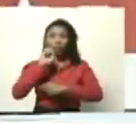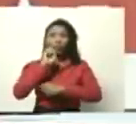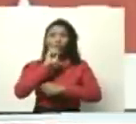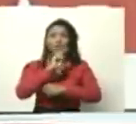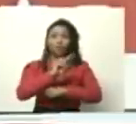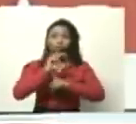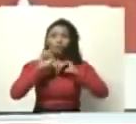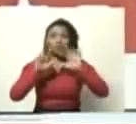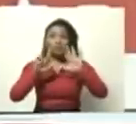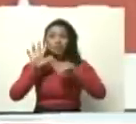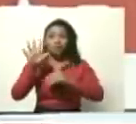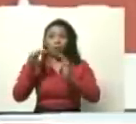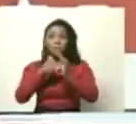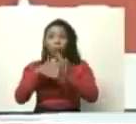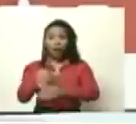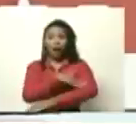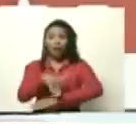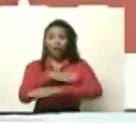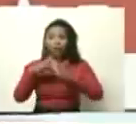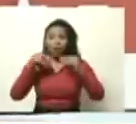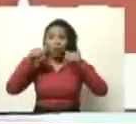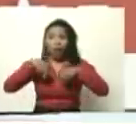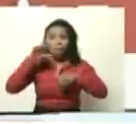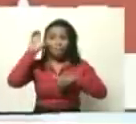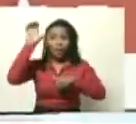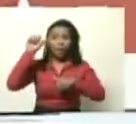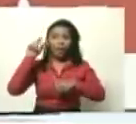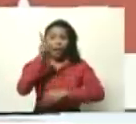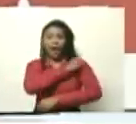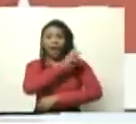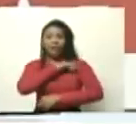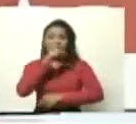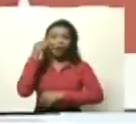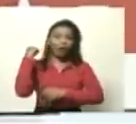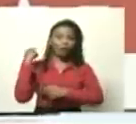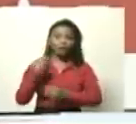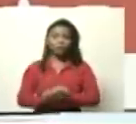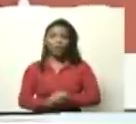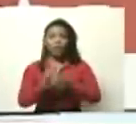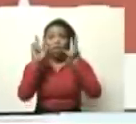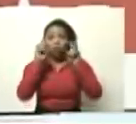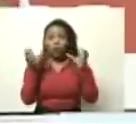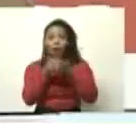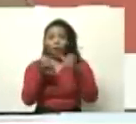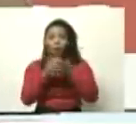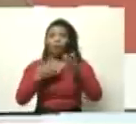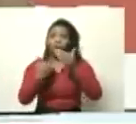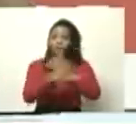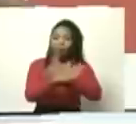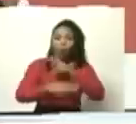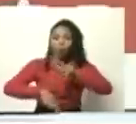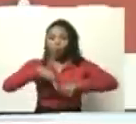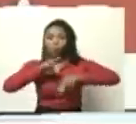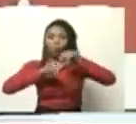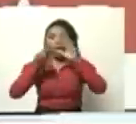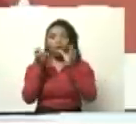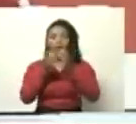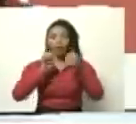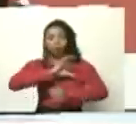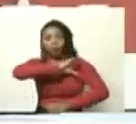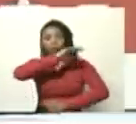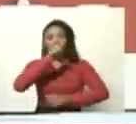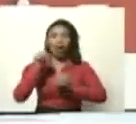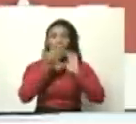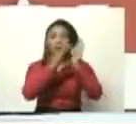mil calles en todo el país con su jefe o jefa y nuevos equipos, vamos a la construcción de los equipos de dirección en